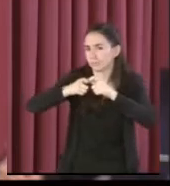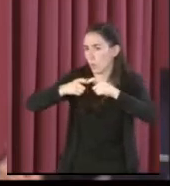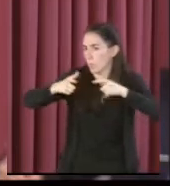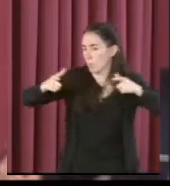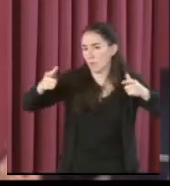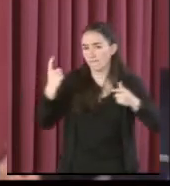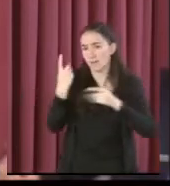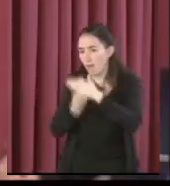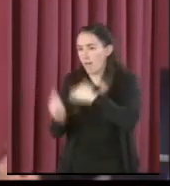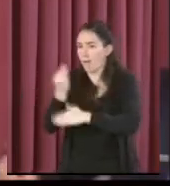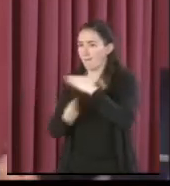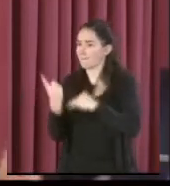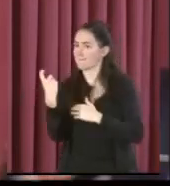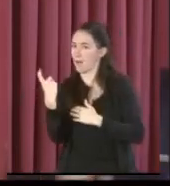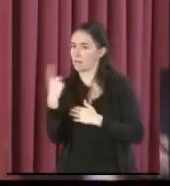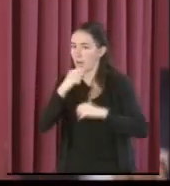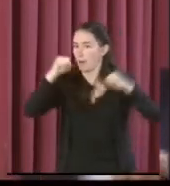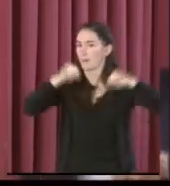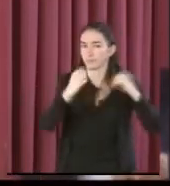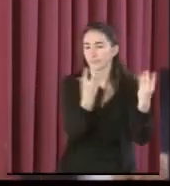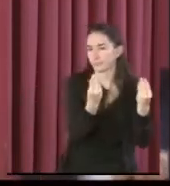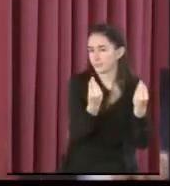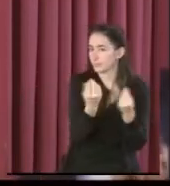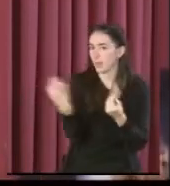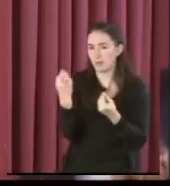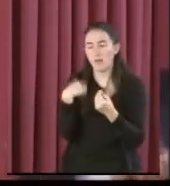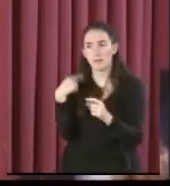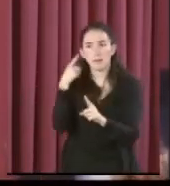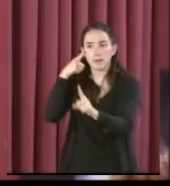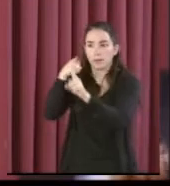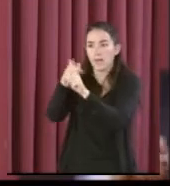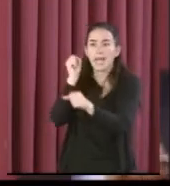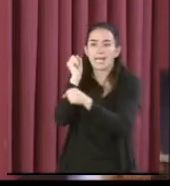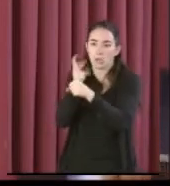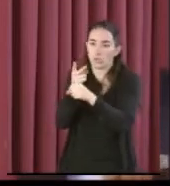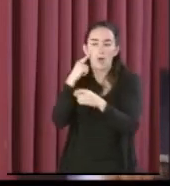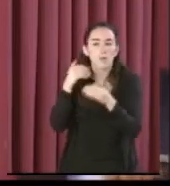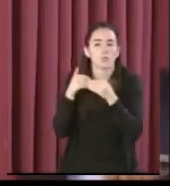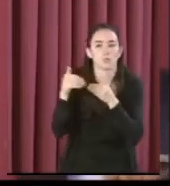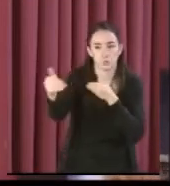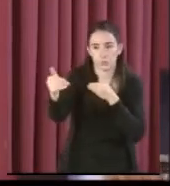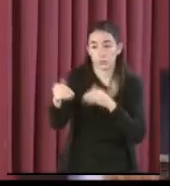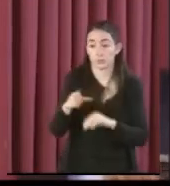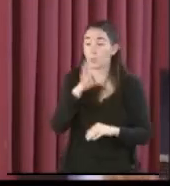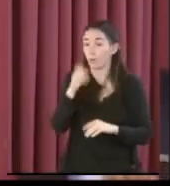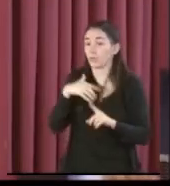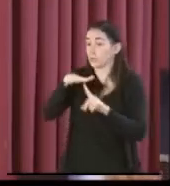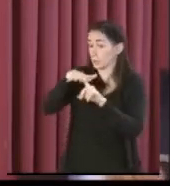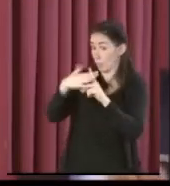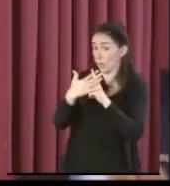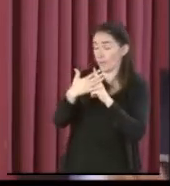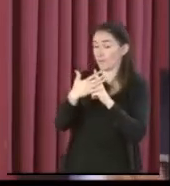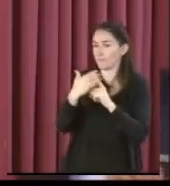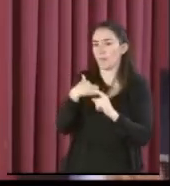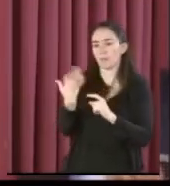los que se enfrenta la sociedad actual y, como parte de ella, nuestra ciudad. En este contexto, tenemos la obligación de